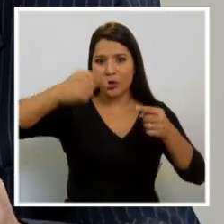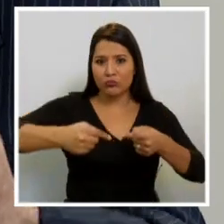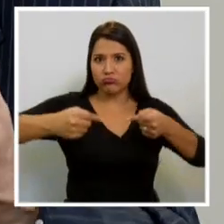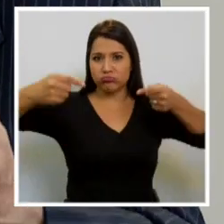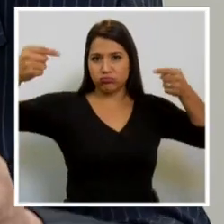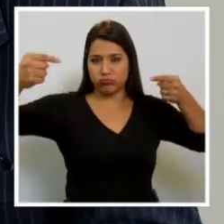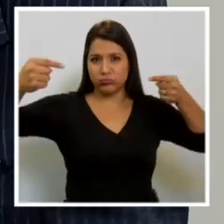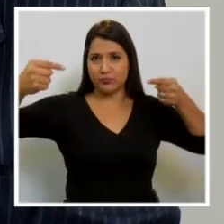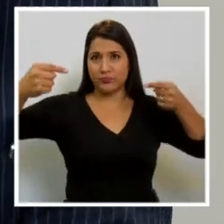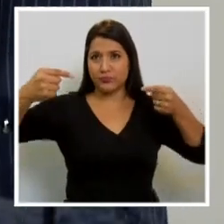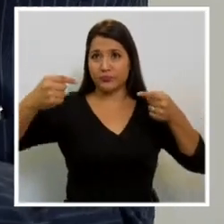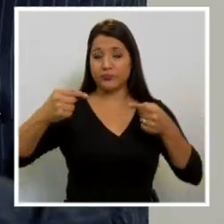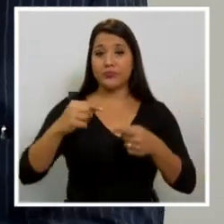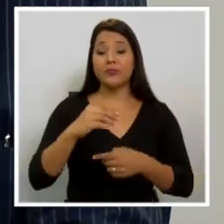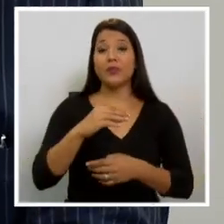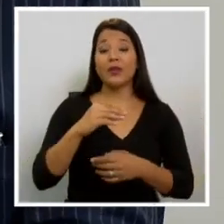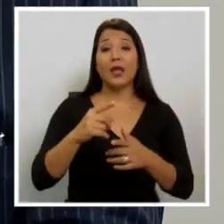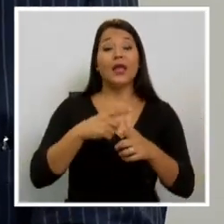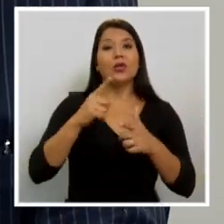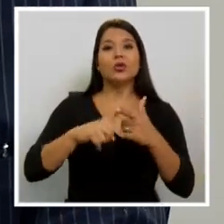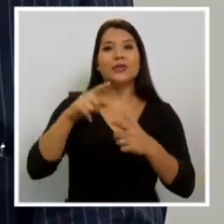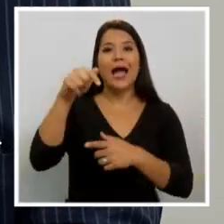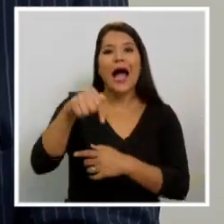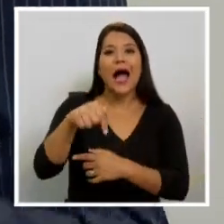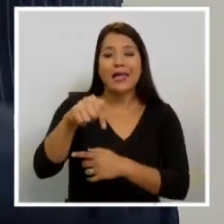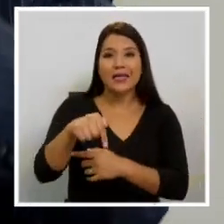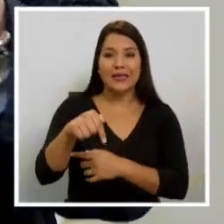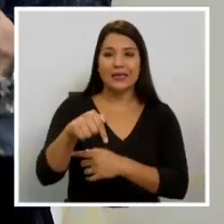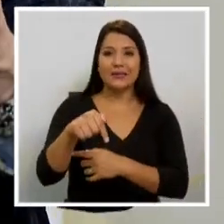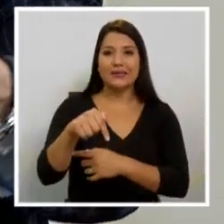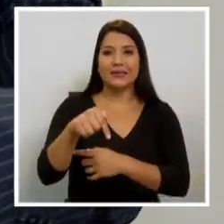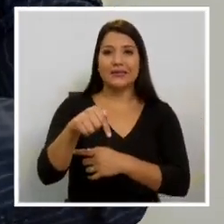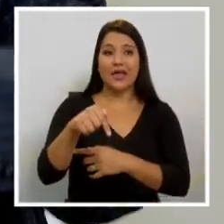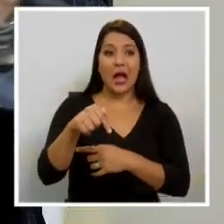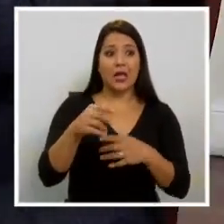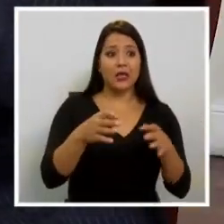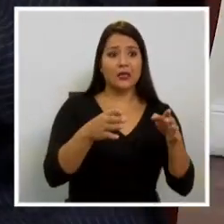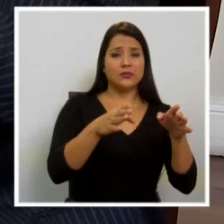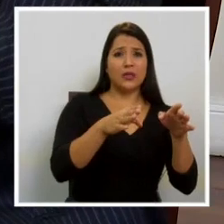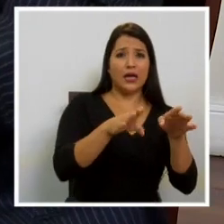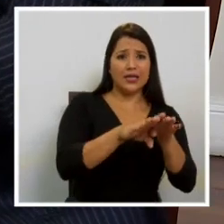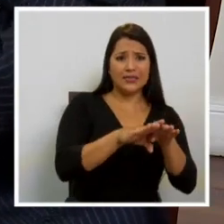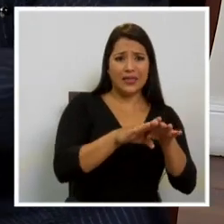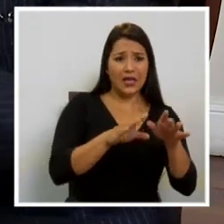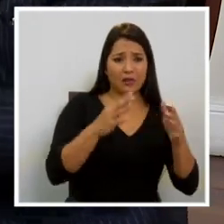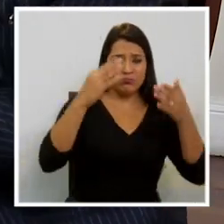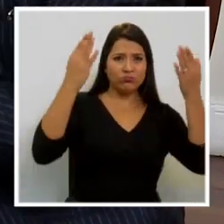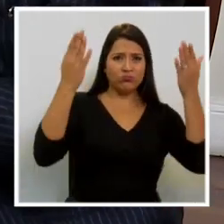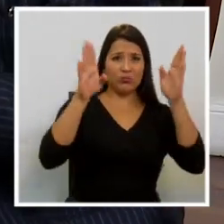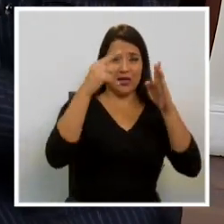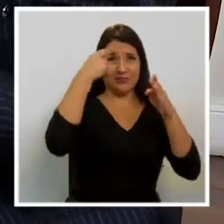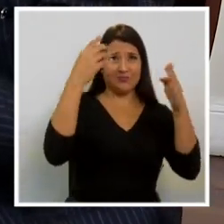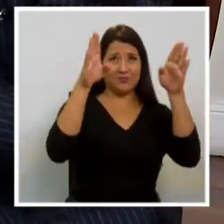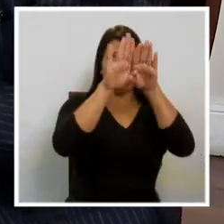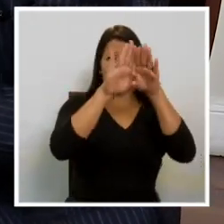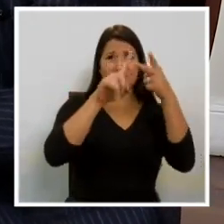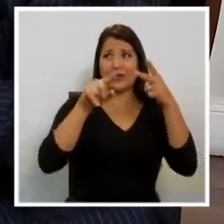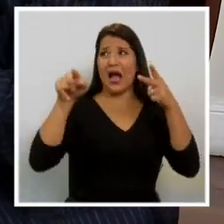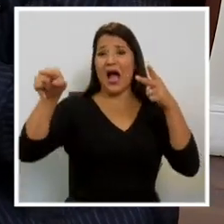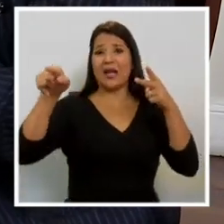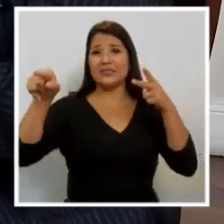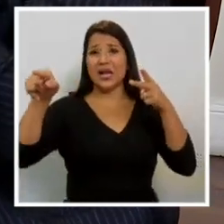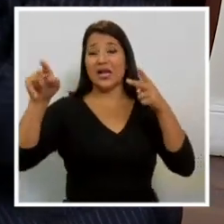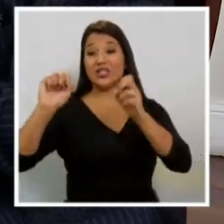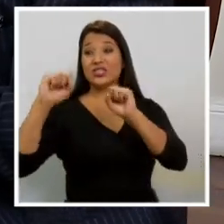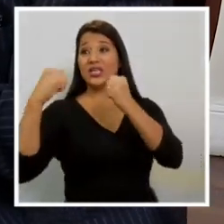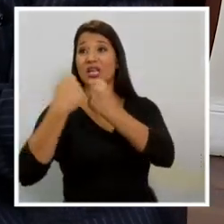acción, en este caso, aquí cerrados, allá direccionados a la calle, lo que vamos a crear es